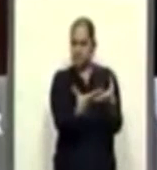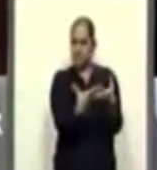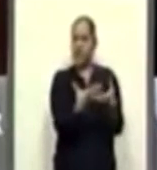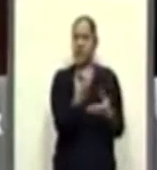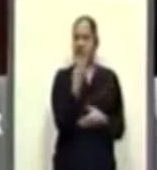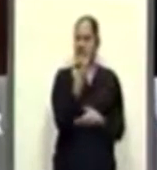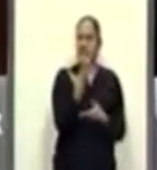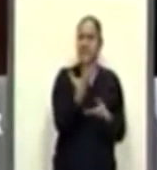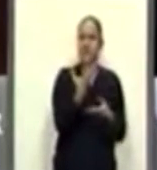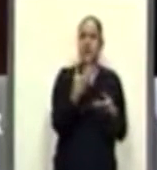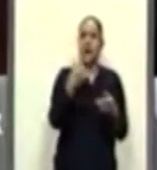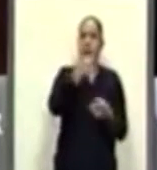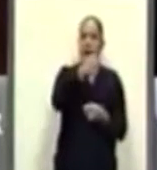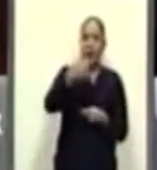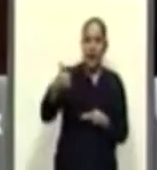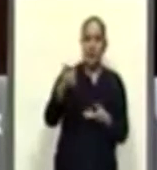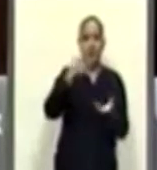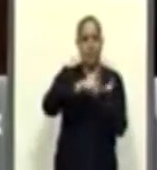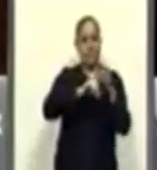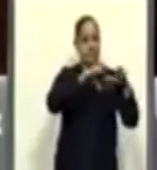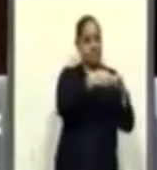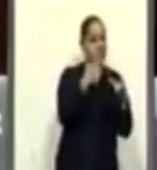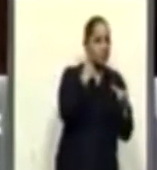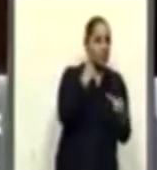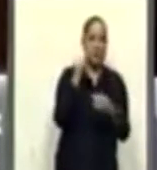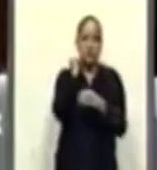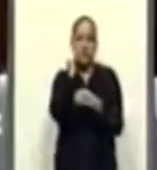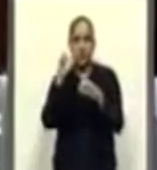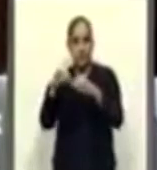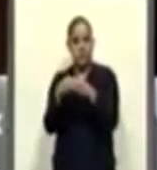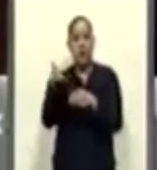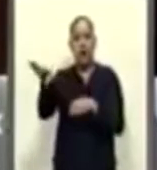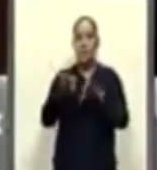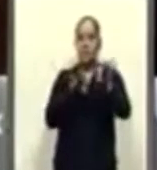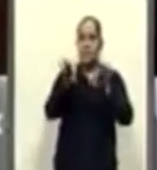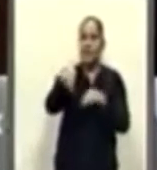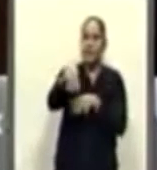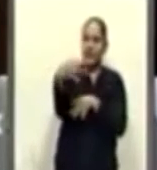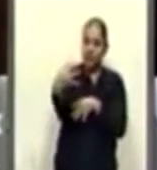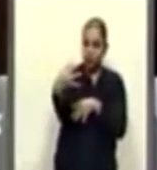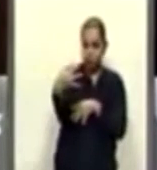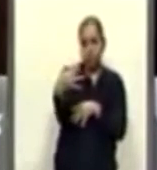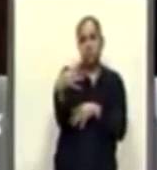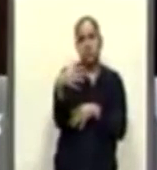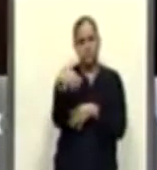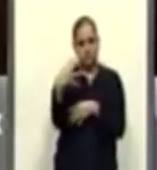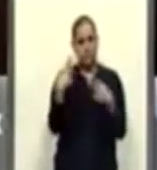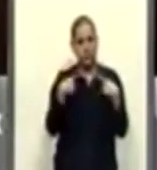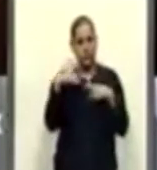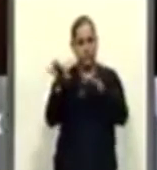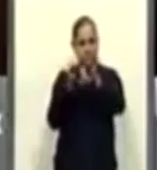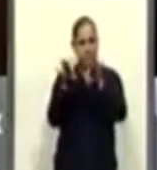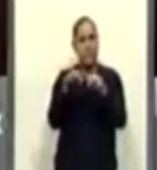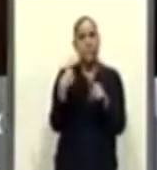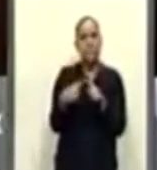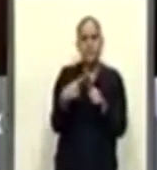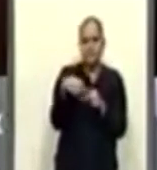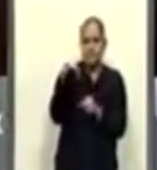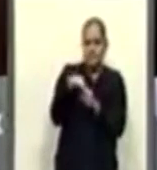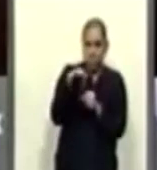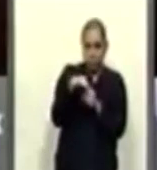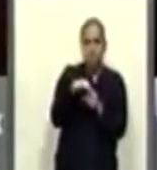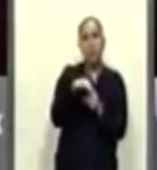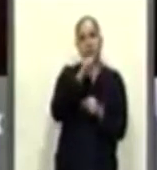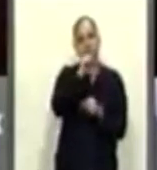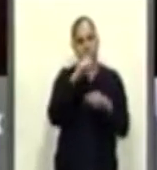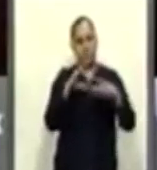del Congreso de la Unión elegirá a 14 legisladores, designados por el voto de las dos